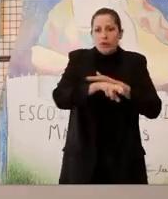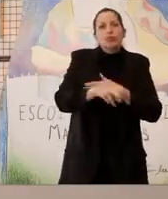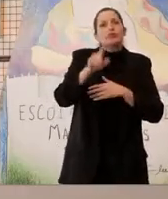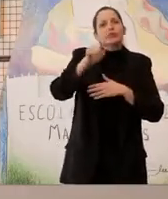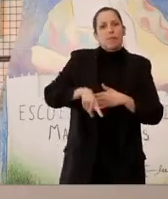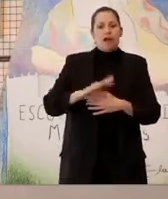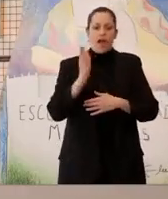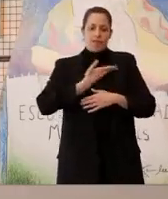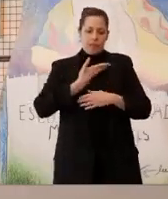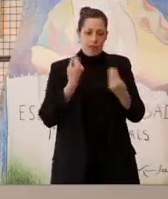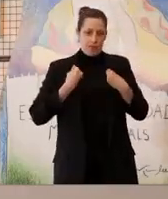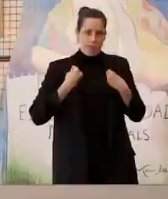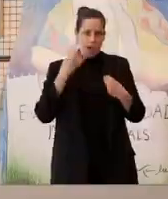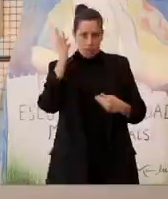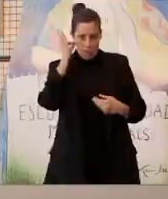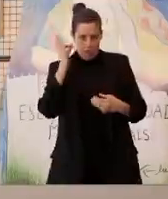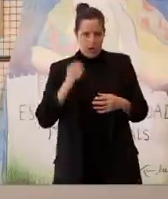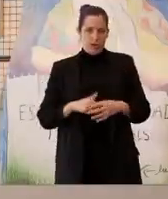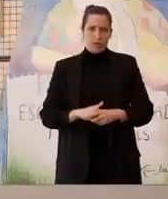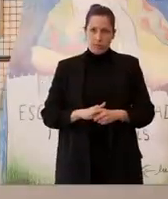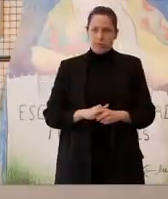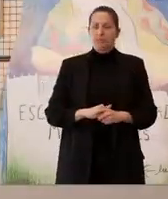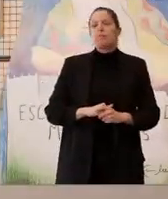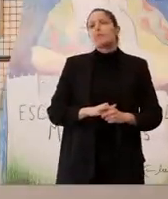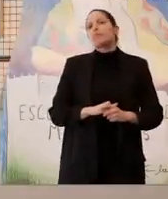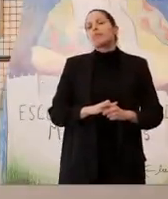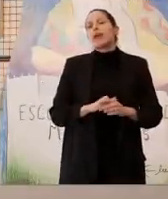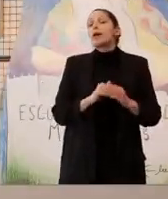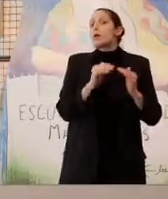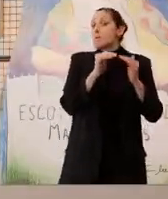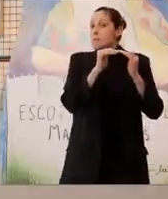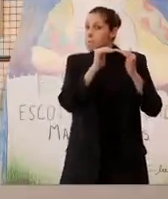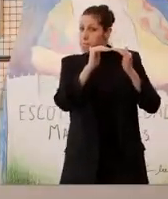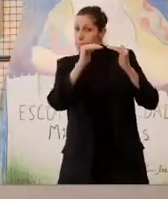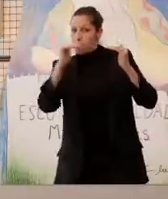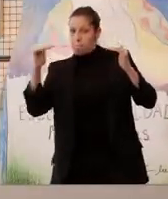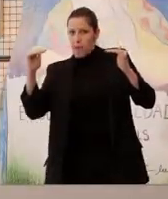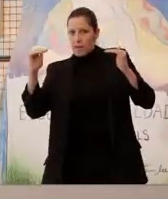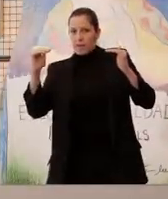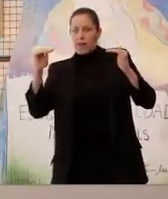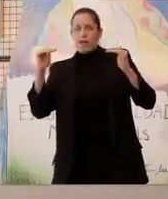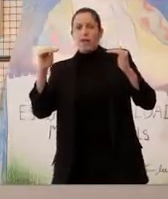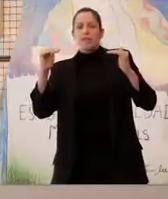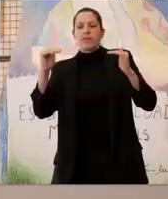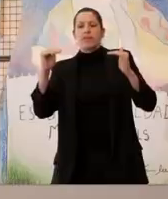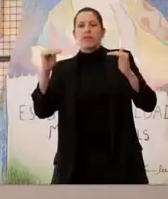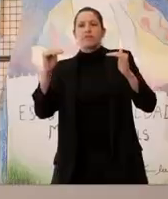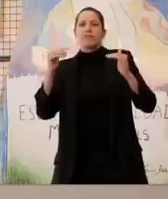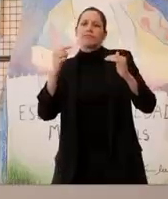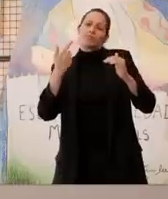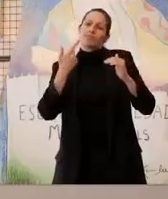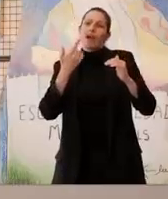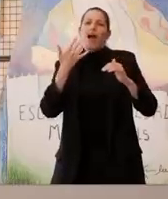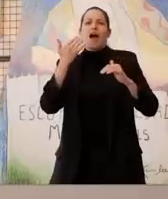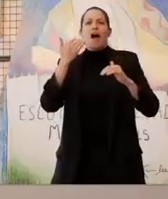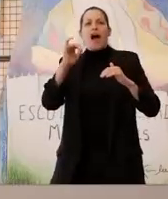mujeres hay que decir que la paridad va a ser una vindicación voy a utilizar el término de